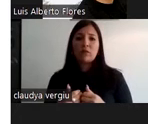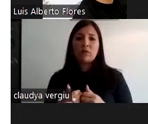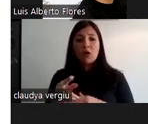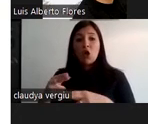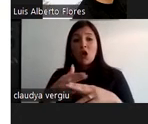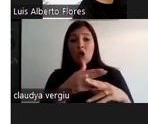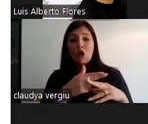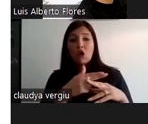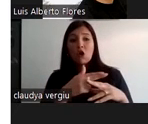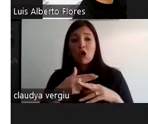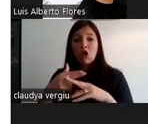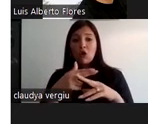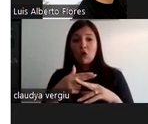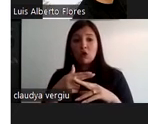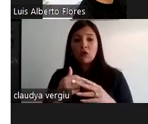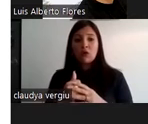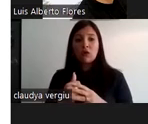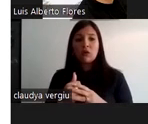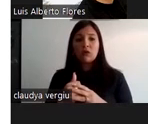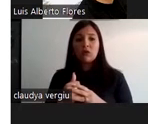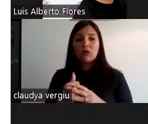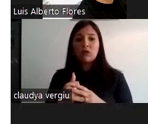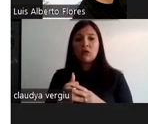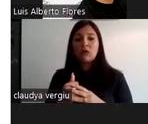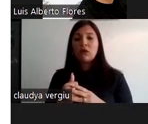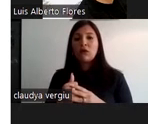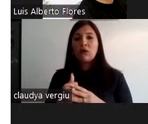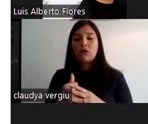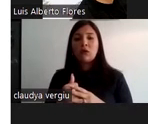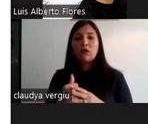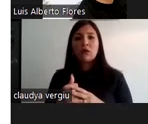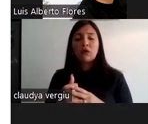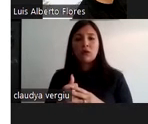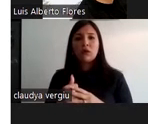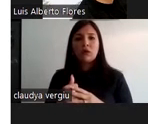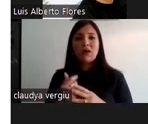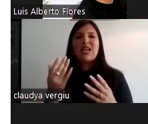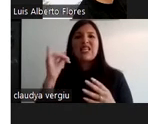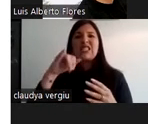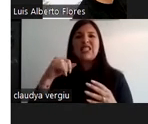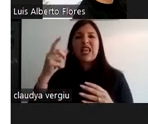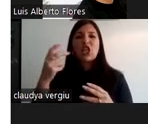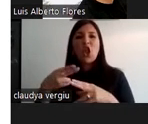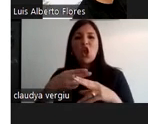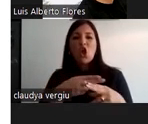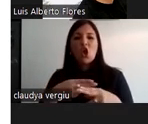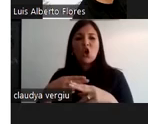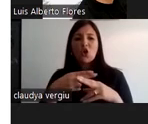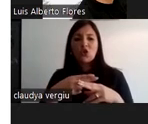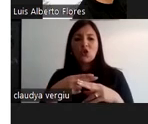actualmente ya se declaró ya no el estado de emergencia sanitaria porque hay un control gracias a la vacunación